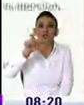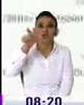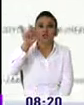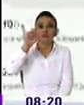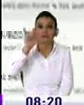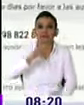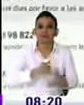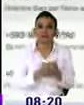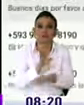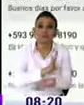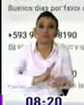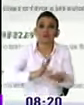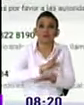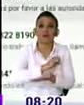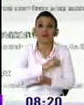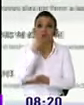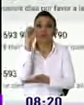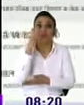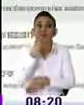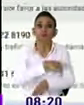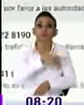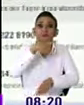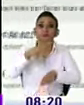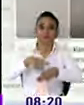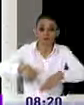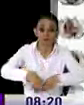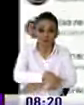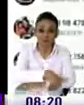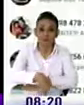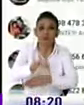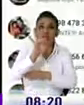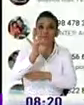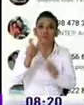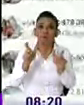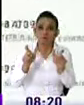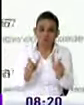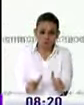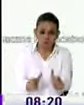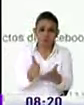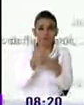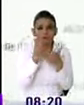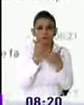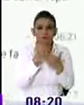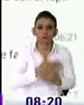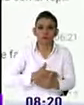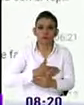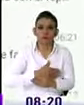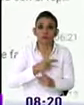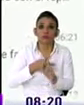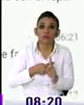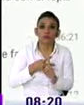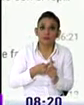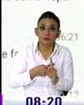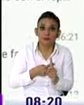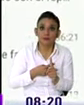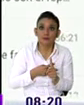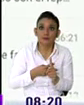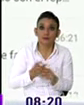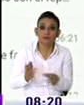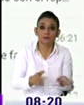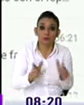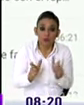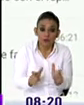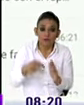de Pichincha, calle F, qué huecaronzote. Así que, por favor, la ayuda. 2 meses, ahora los huecos son más